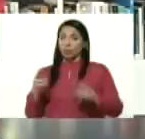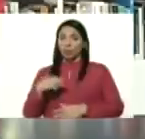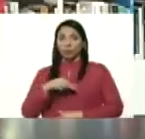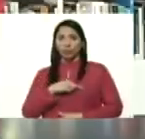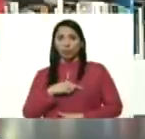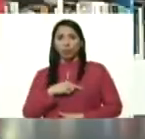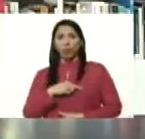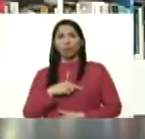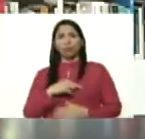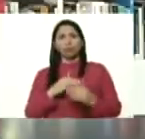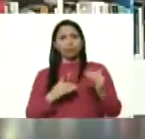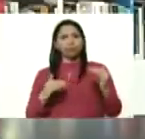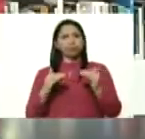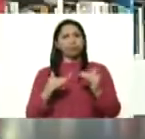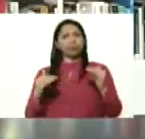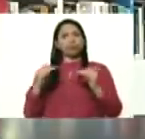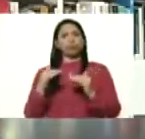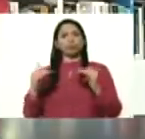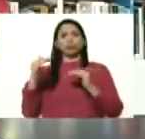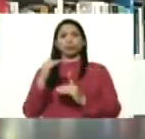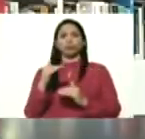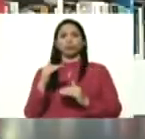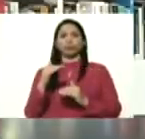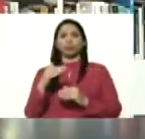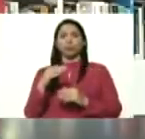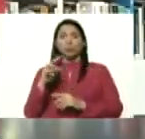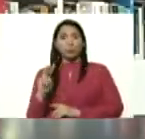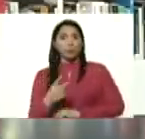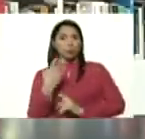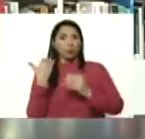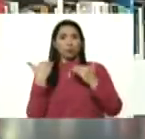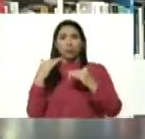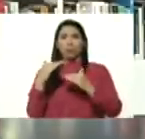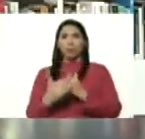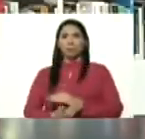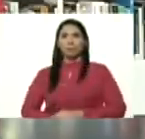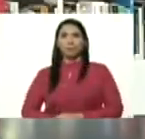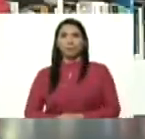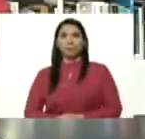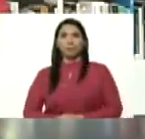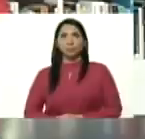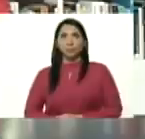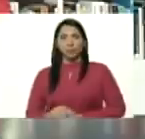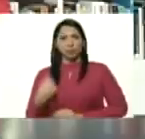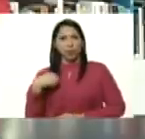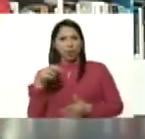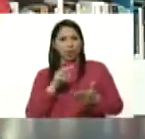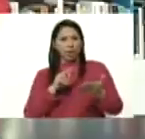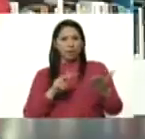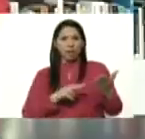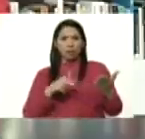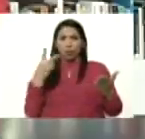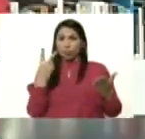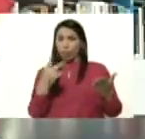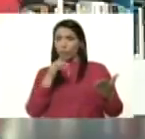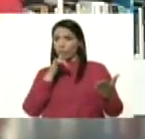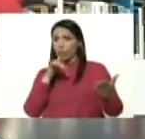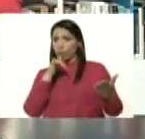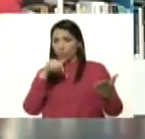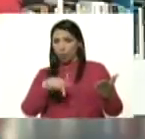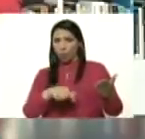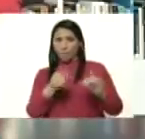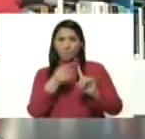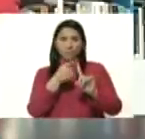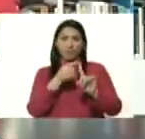acumulando progresivas que nos van a llevar a una segunda etapa. Estuve leyendo dos informes hoy. Primero